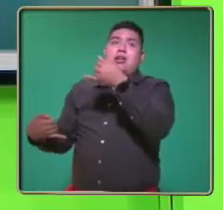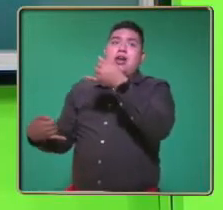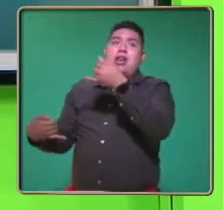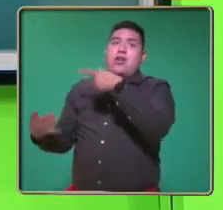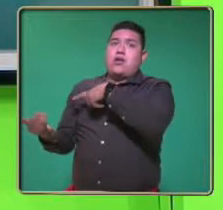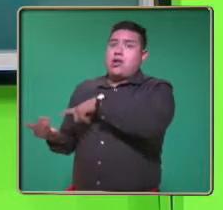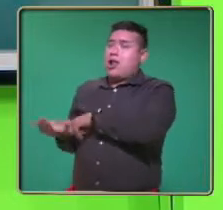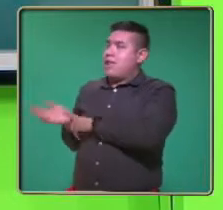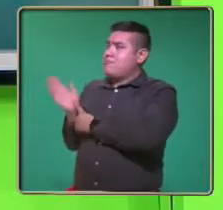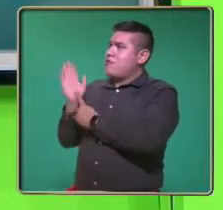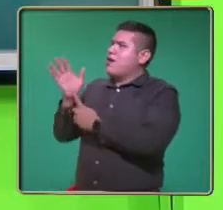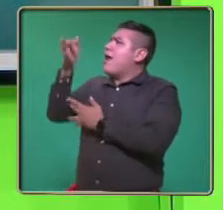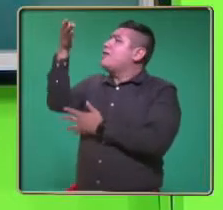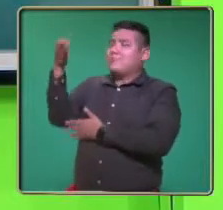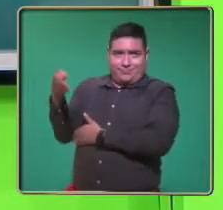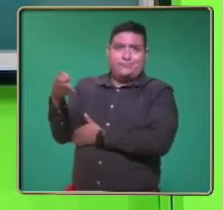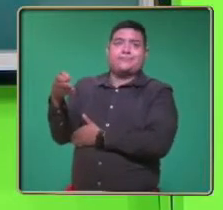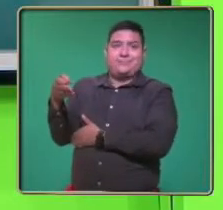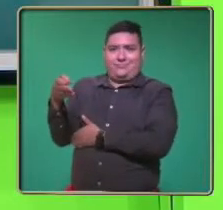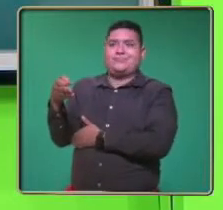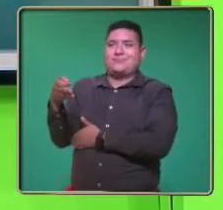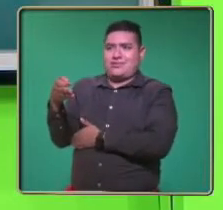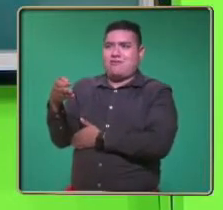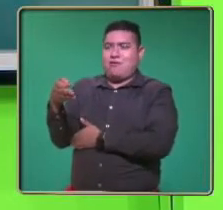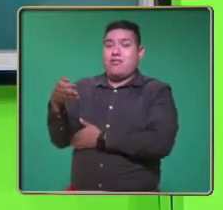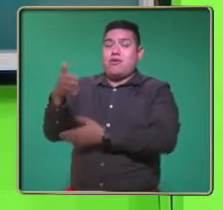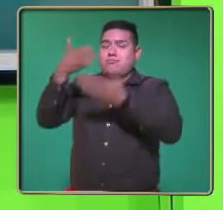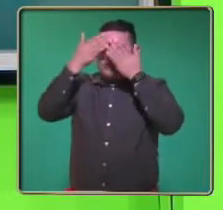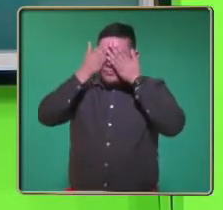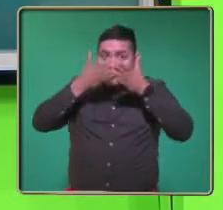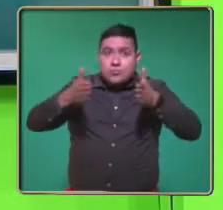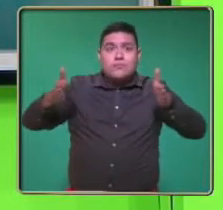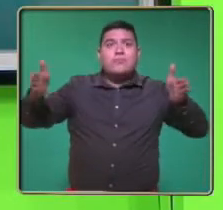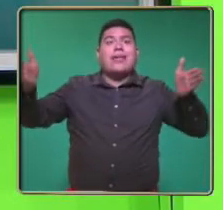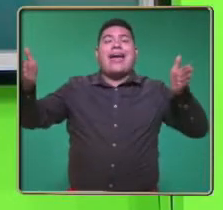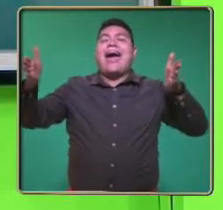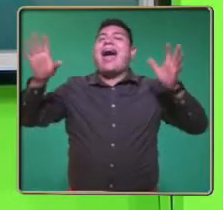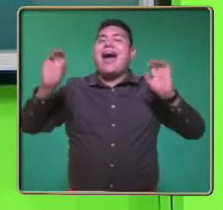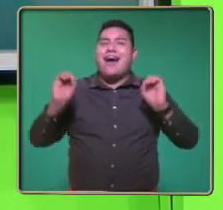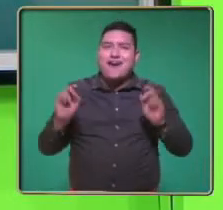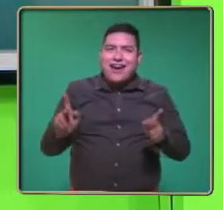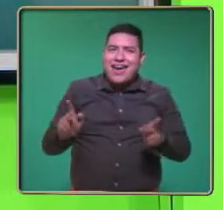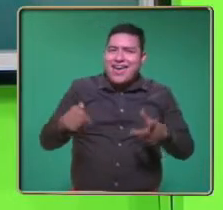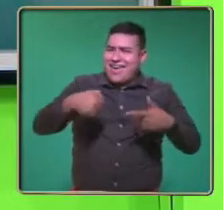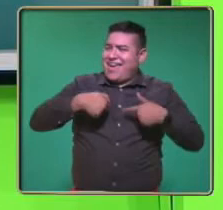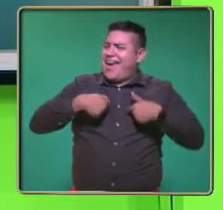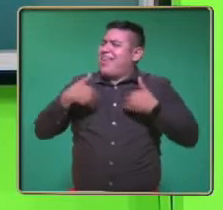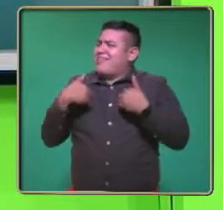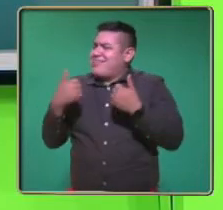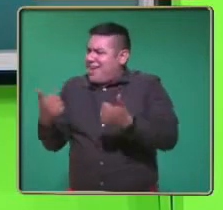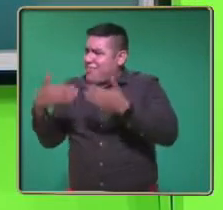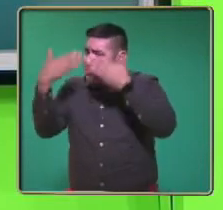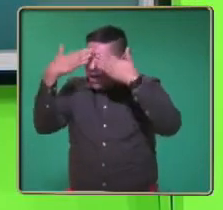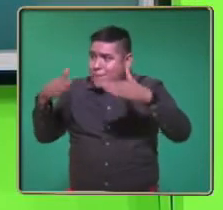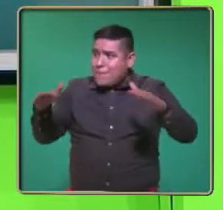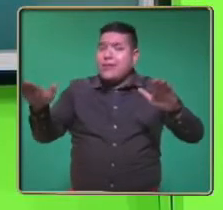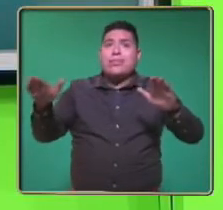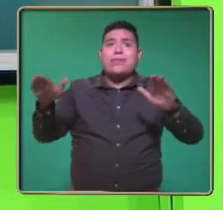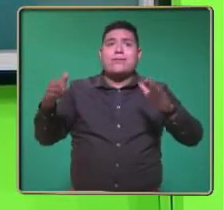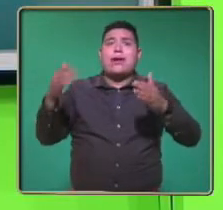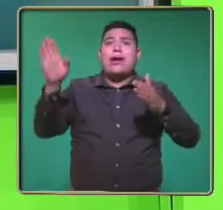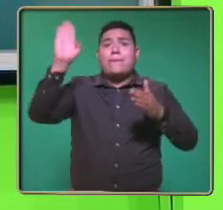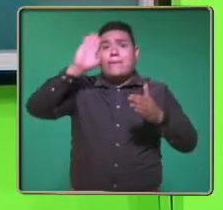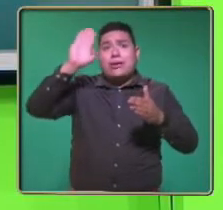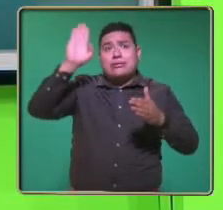a la aceptación. Y aquí es cuando se abre el panorama, nuestra visión es un poquito más abierta para otros